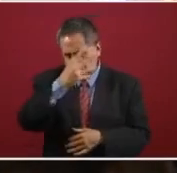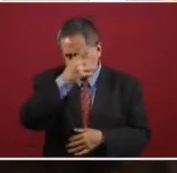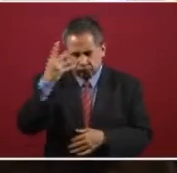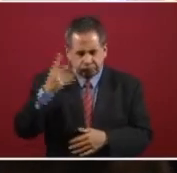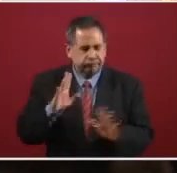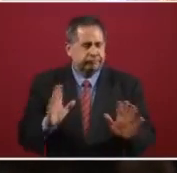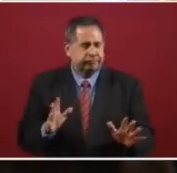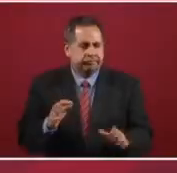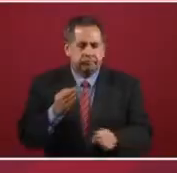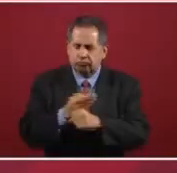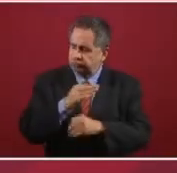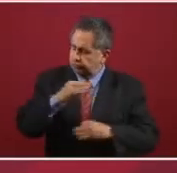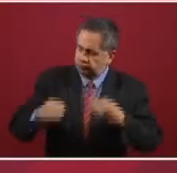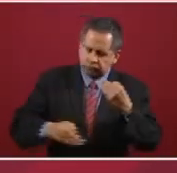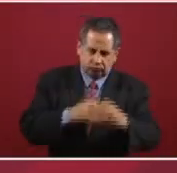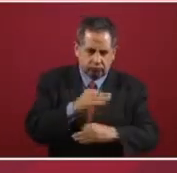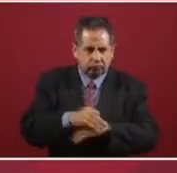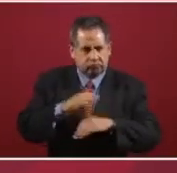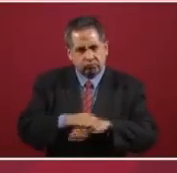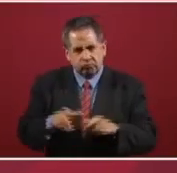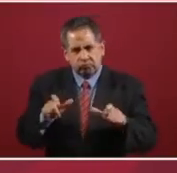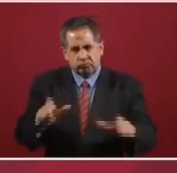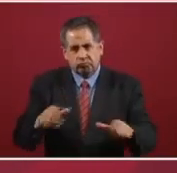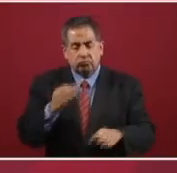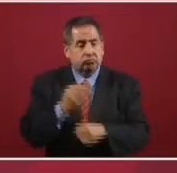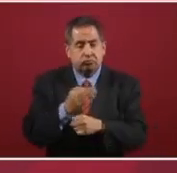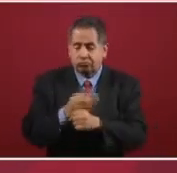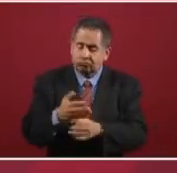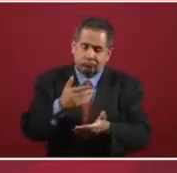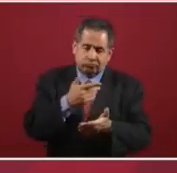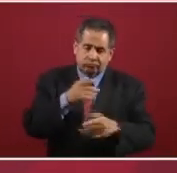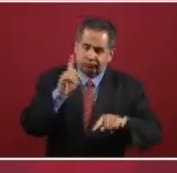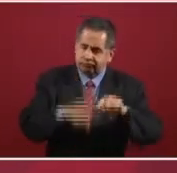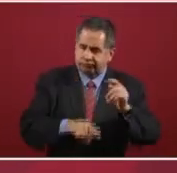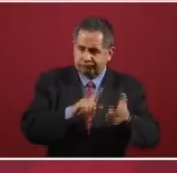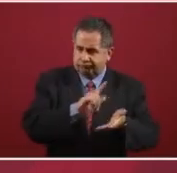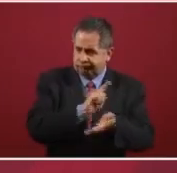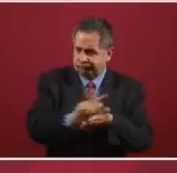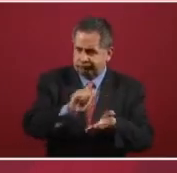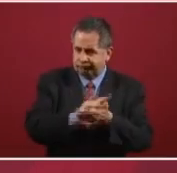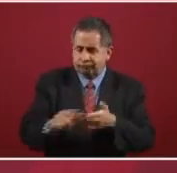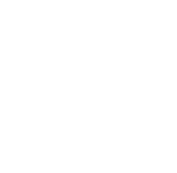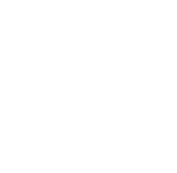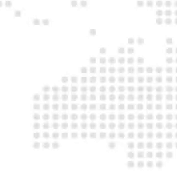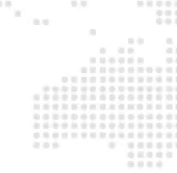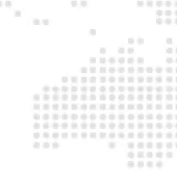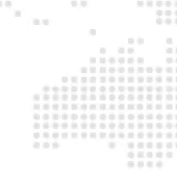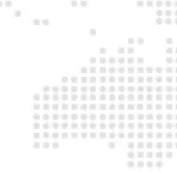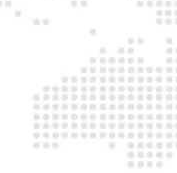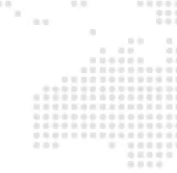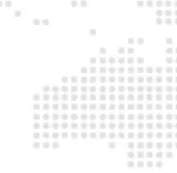de Honduras, Juan Orlando Hernández. Con información de Verónica Torres Lizama, Notimex.